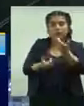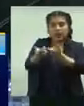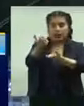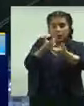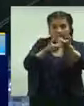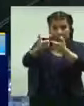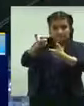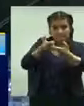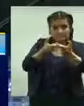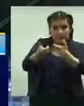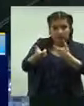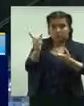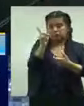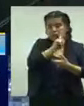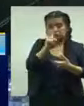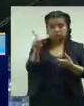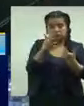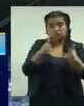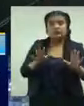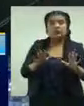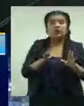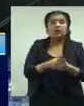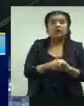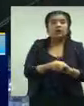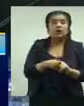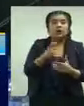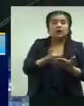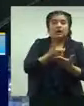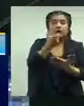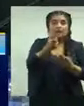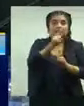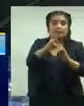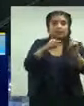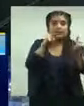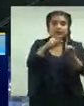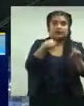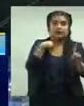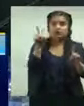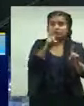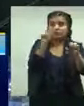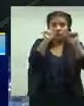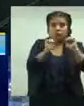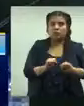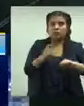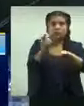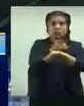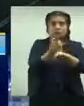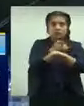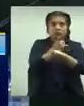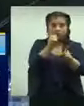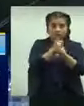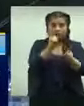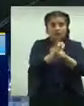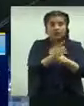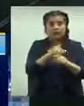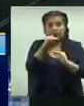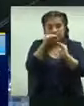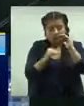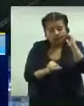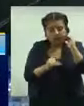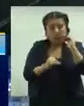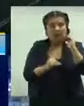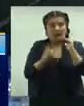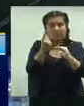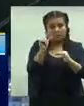he mencionado muchas veces, la compra directa yo no la puedo satanizar, es una compra directa ni la de baja cuantía, porque